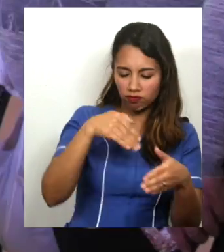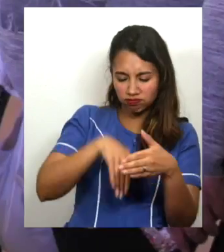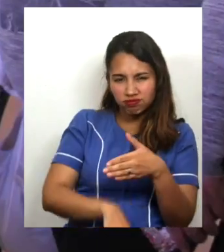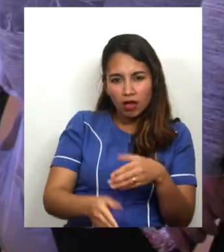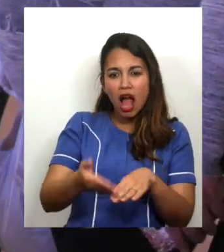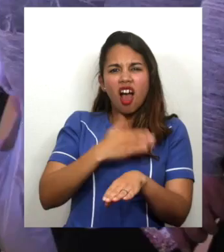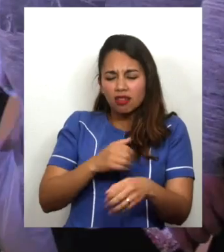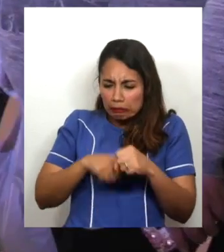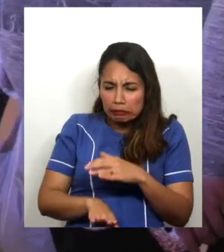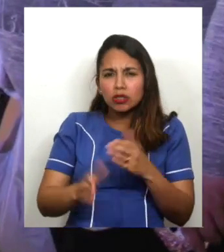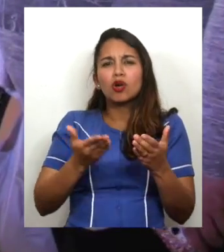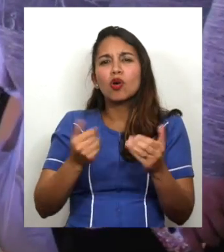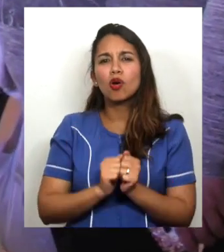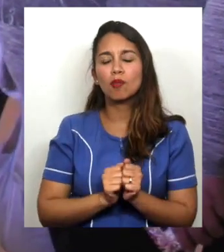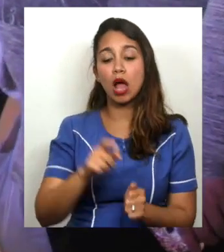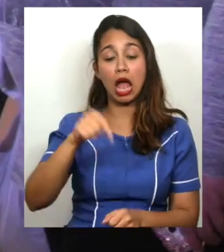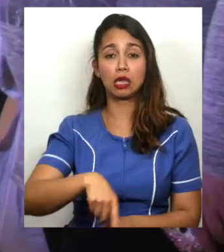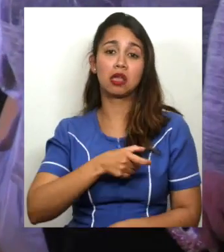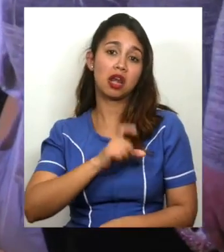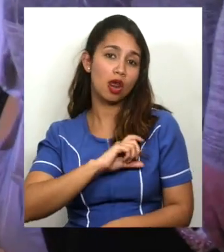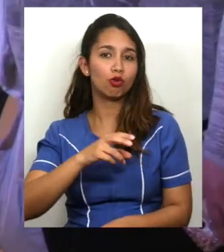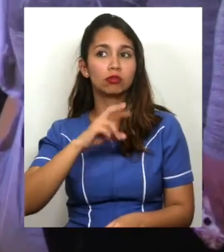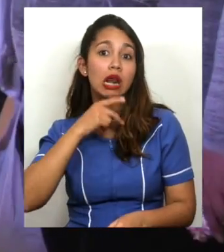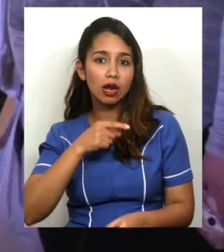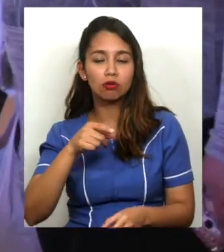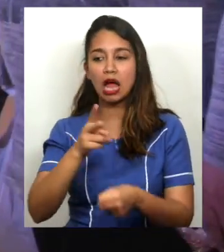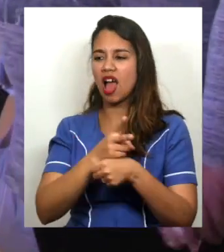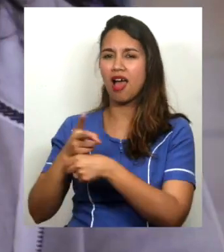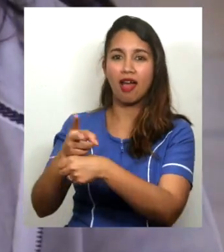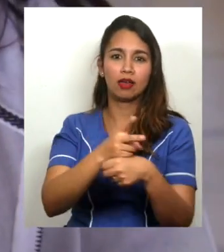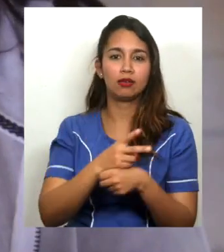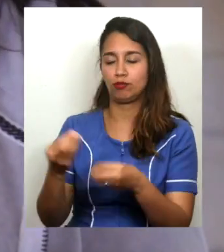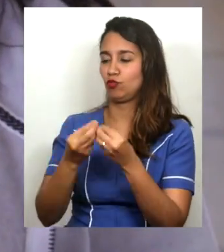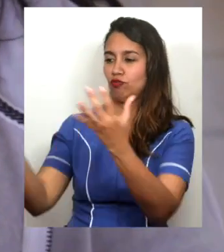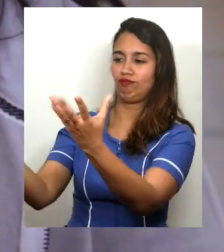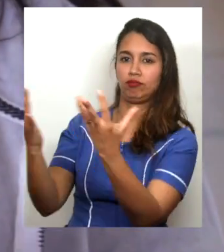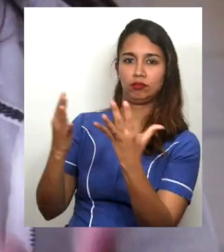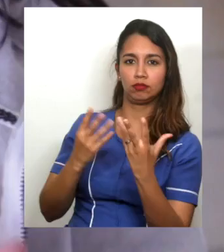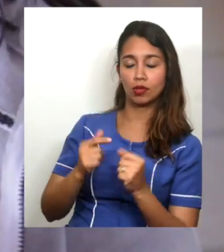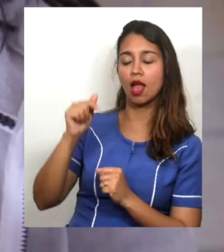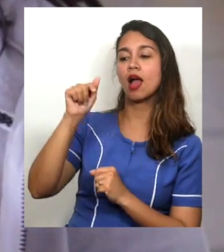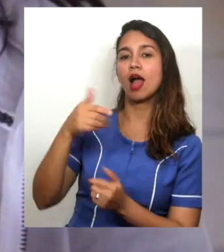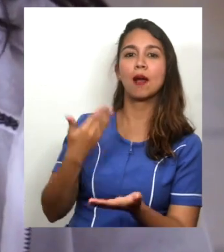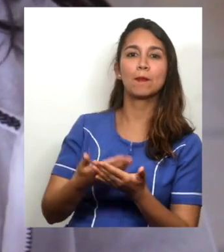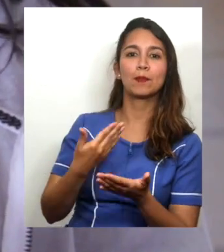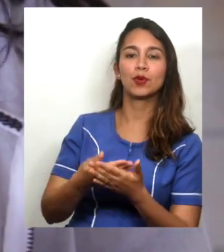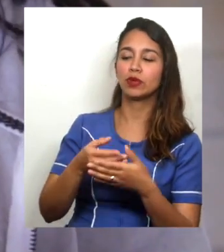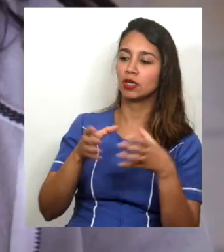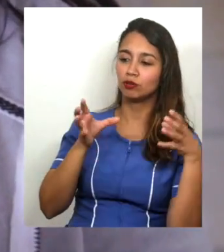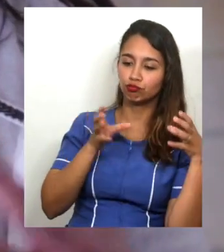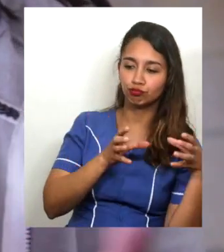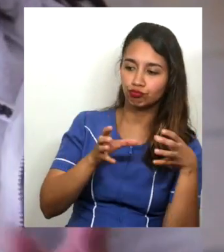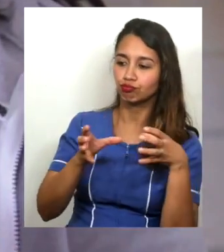trabajo de parto y nacimiento. En la comuna de Granero llegaron muchos haitianos y donde comenzamos a hacer